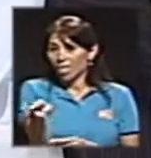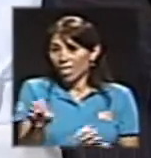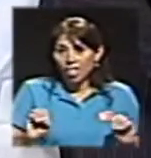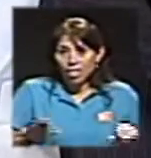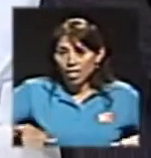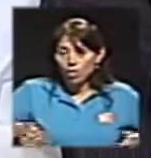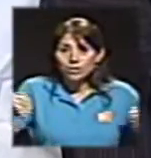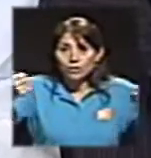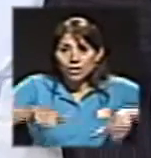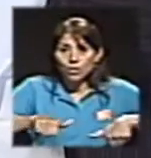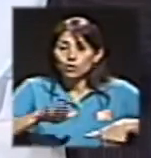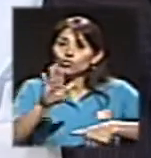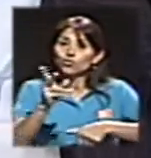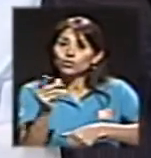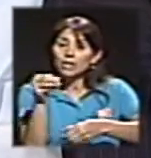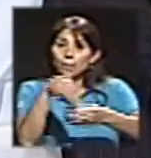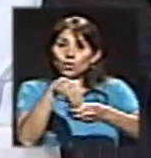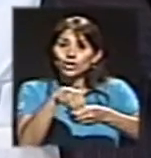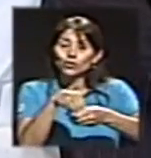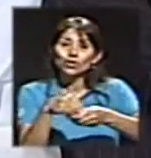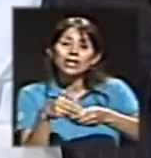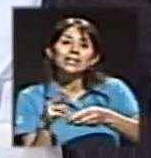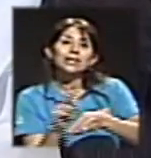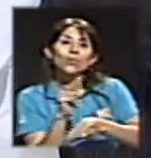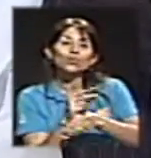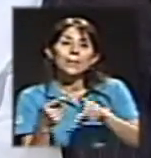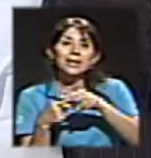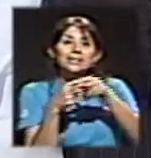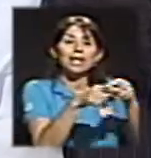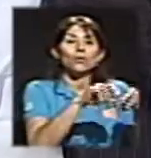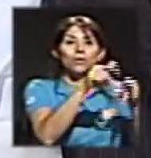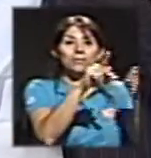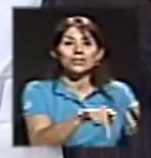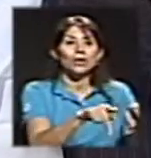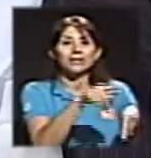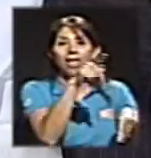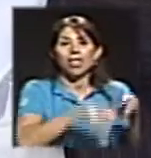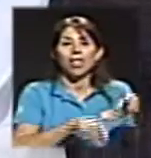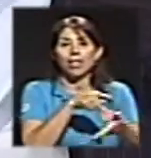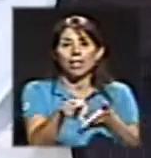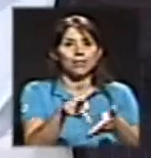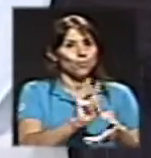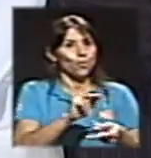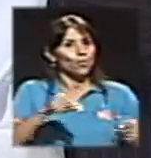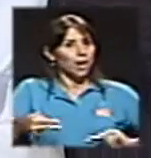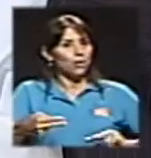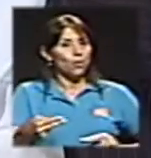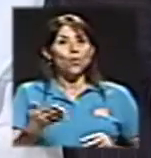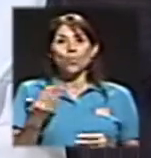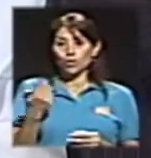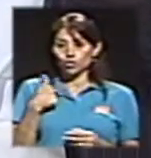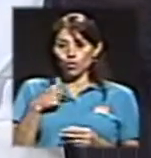sus ahorros y sus depósitos se presten a personas que no tienen capacidad de pago. Todo lo contrario, ¿verdad? Porque uno quiere cuando ir a retirar el dinero al banco